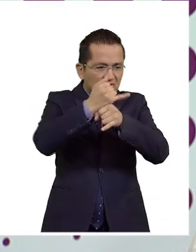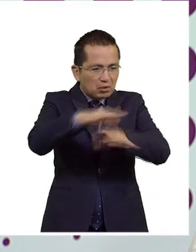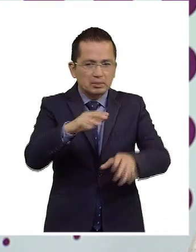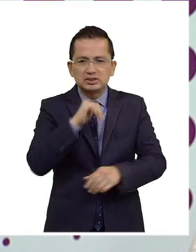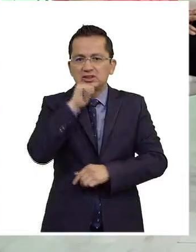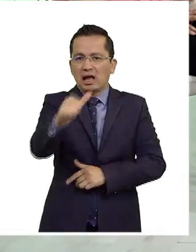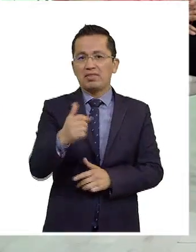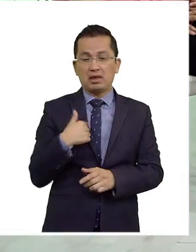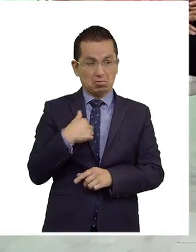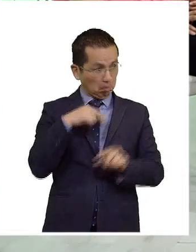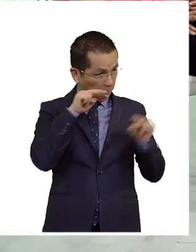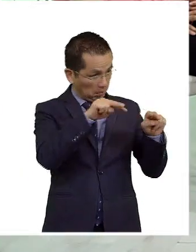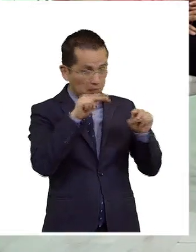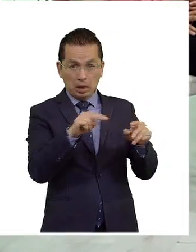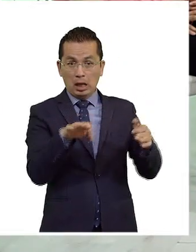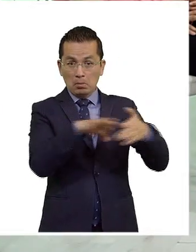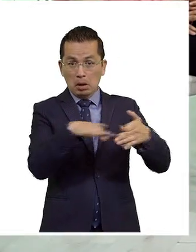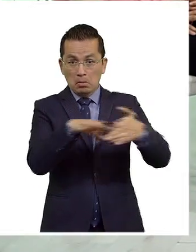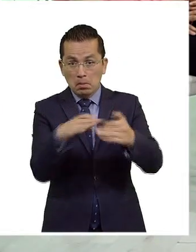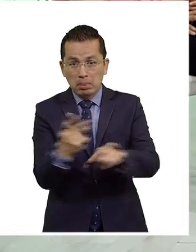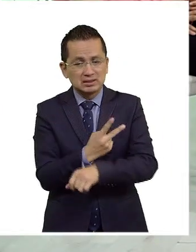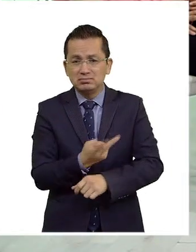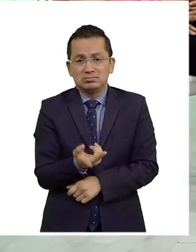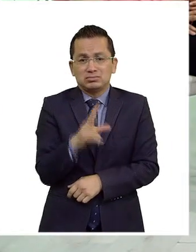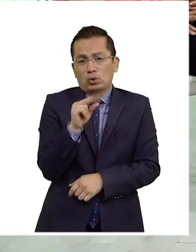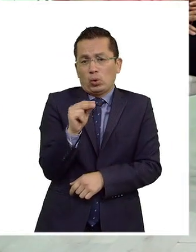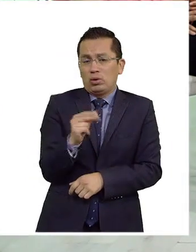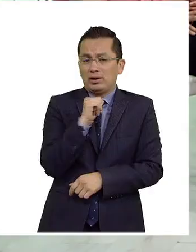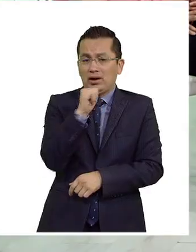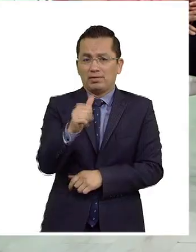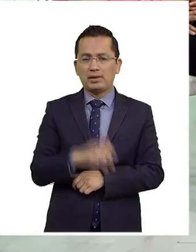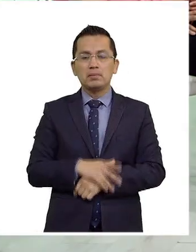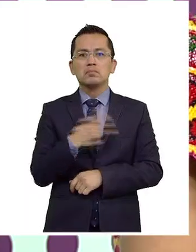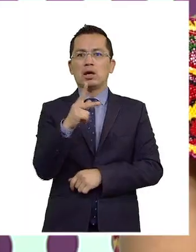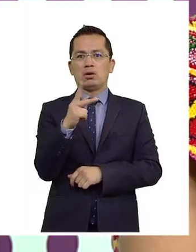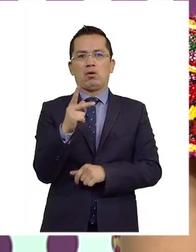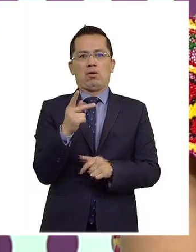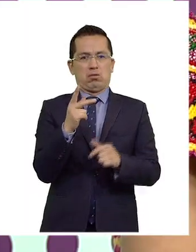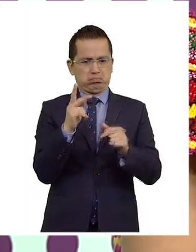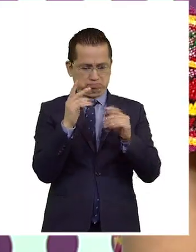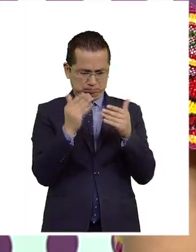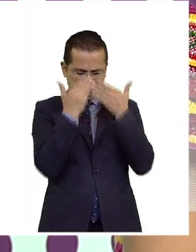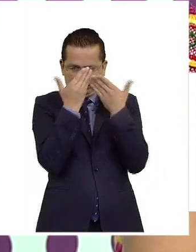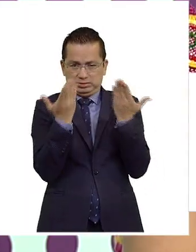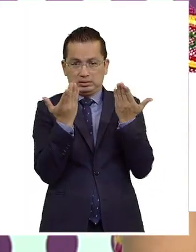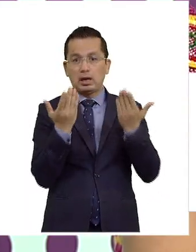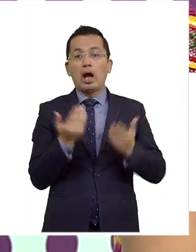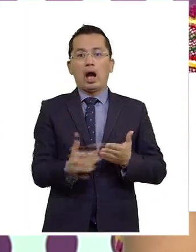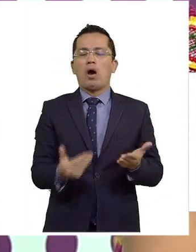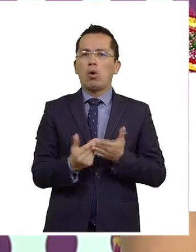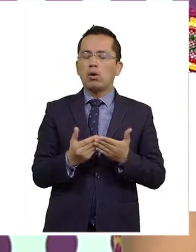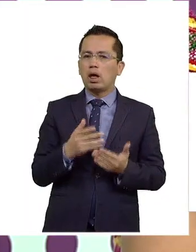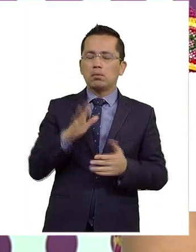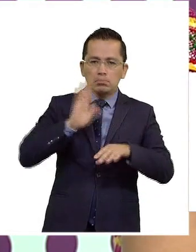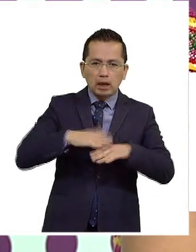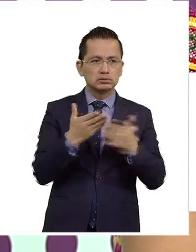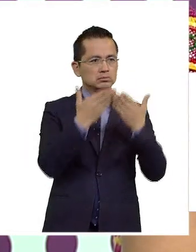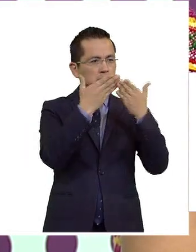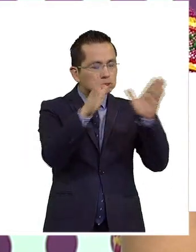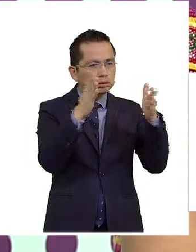cotidiano. Ahora creo que parte de la importancia de este, podría yo decir, incluso movimiento, es que las familias